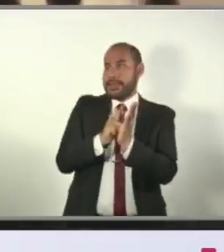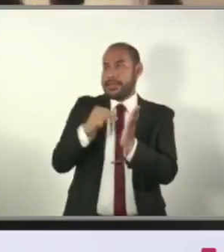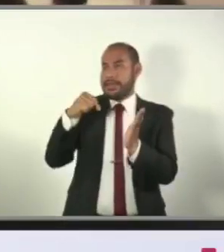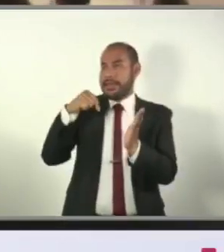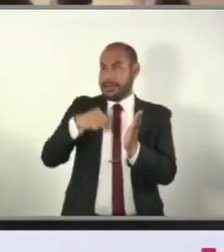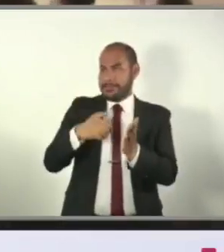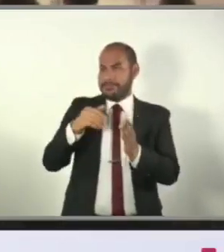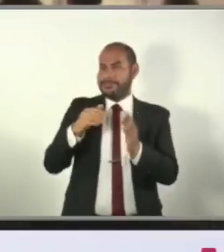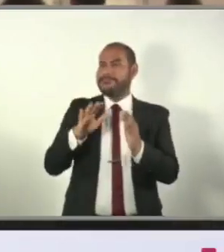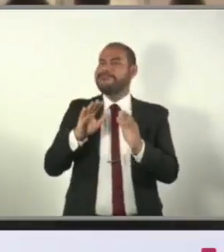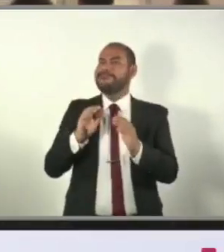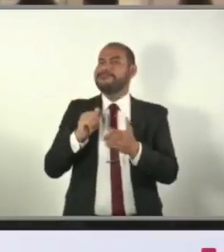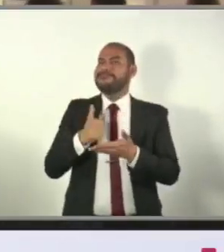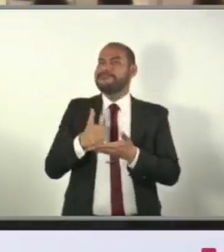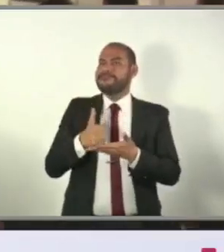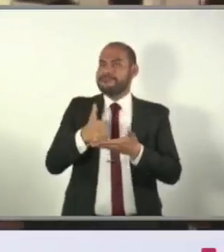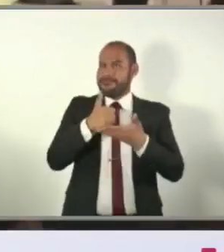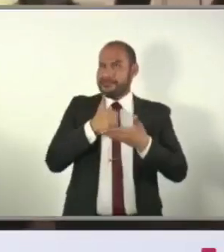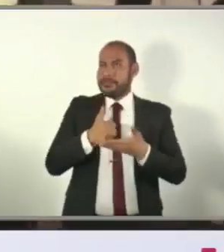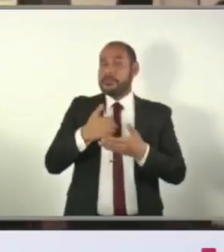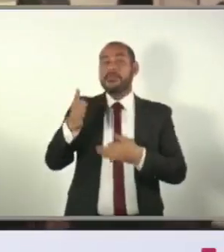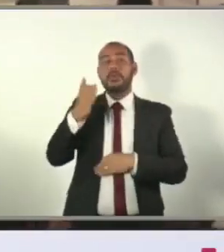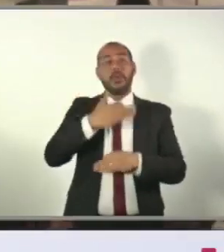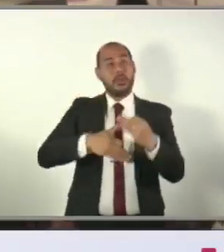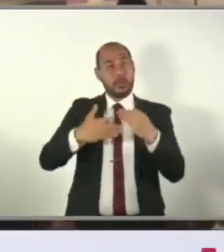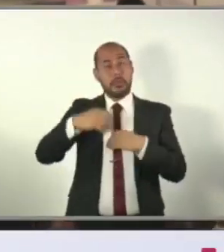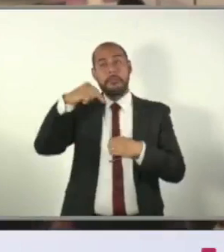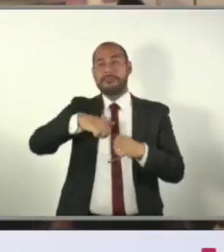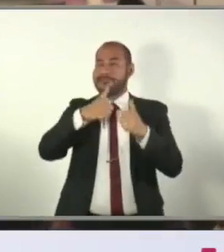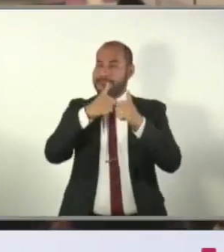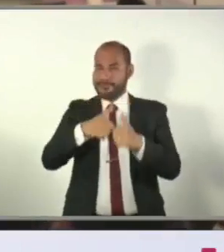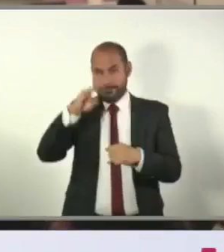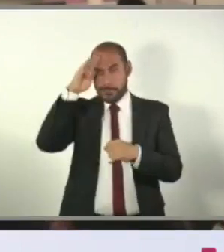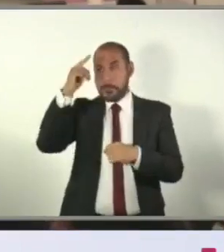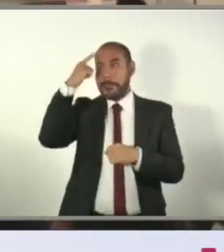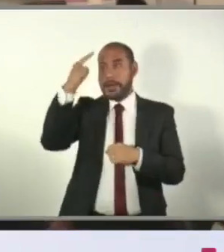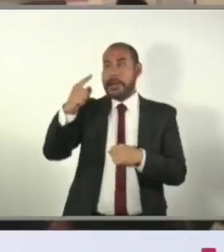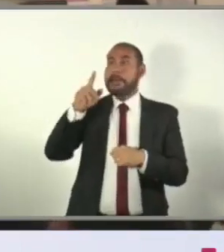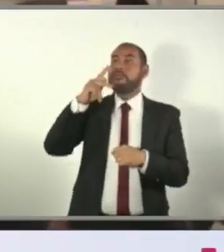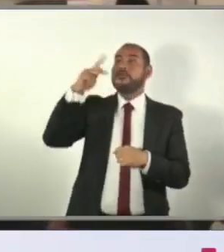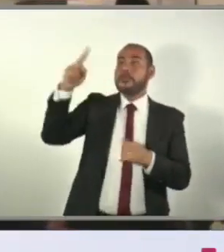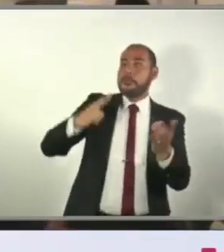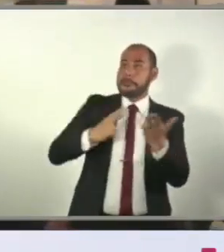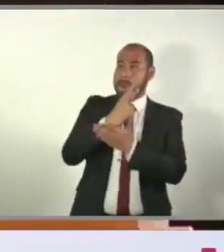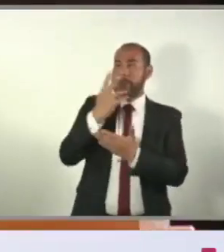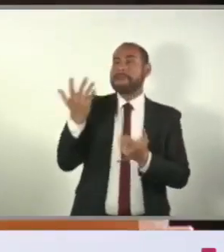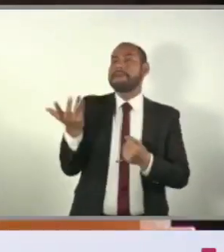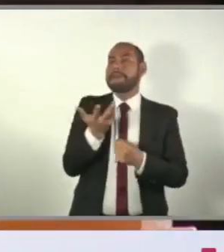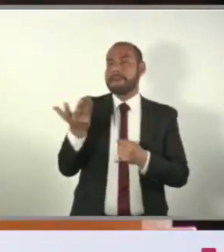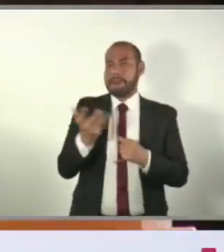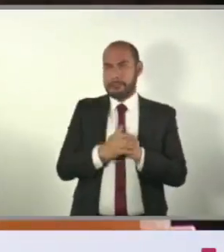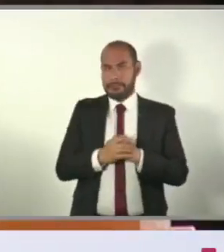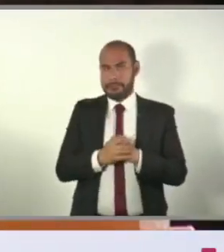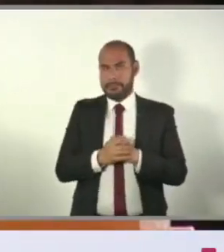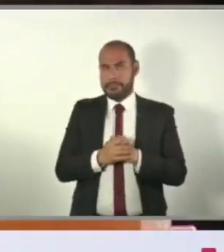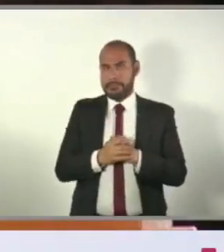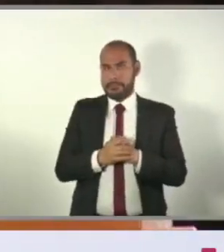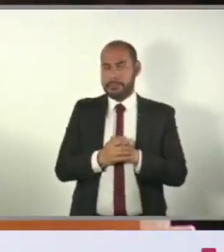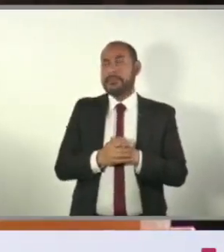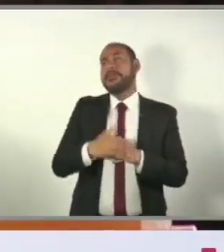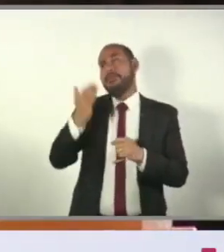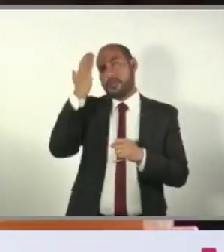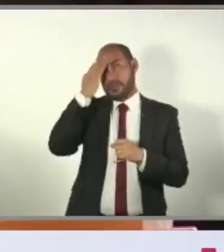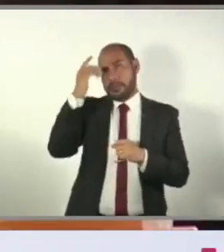entraña. Todos, aquí estoy, Señor, para hacer tu voluntad. Ha dado a conocer tu